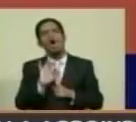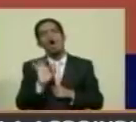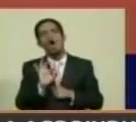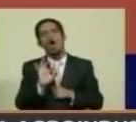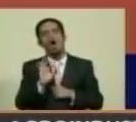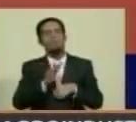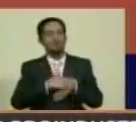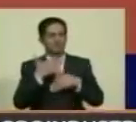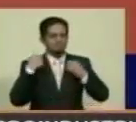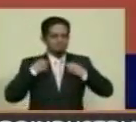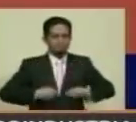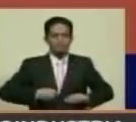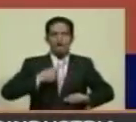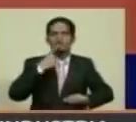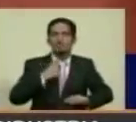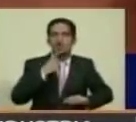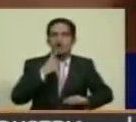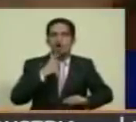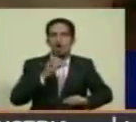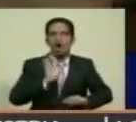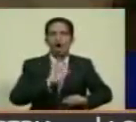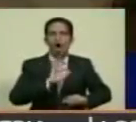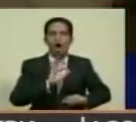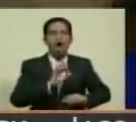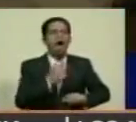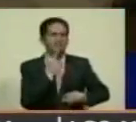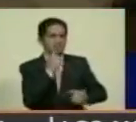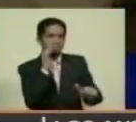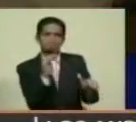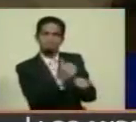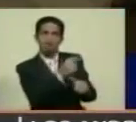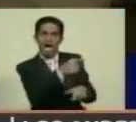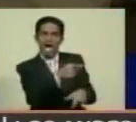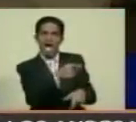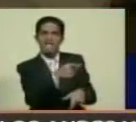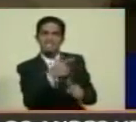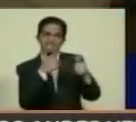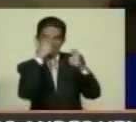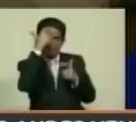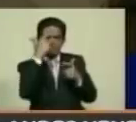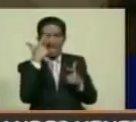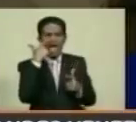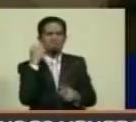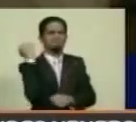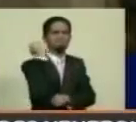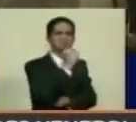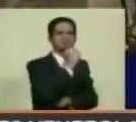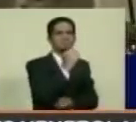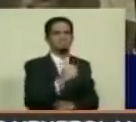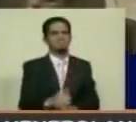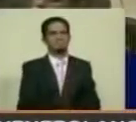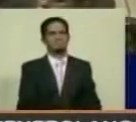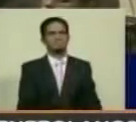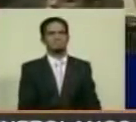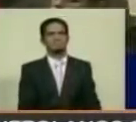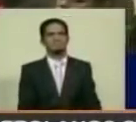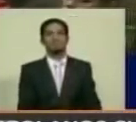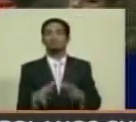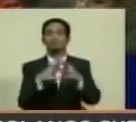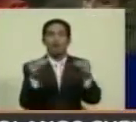franela de color rojo o usaban una vestimenta que podía ser sospechosa de chavista.